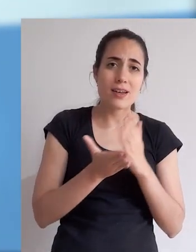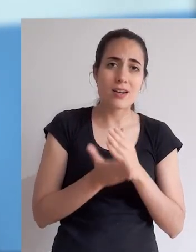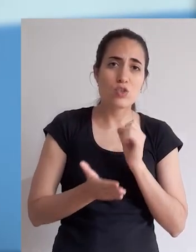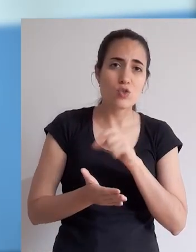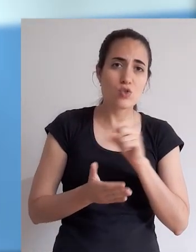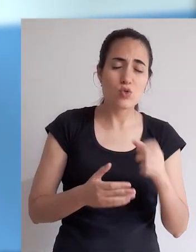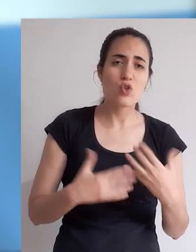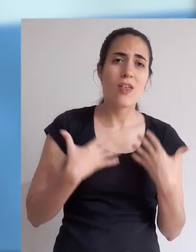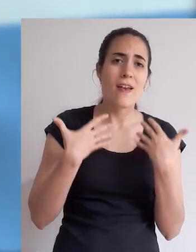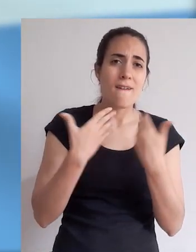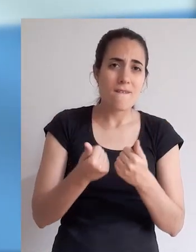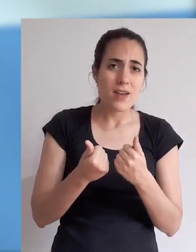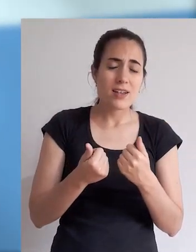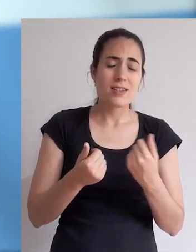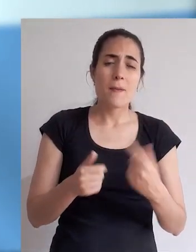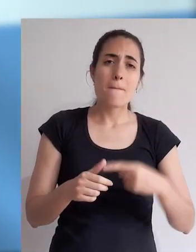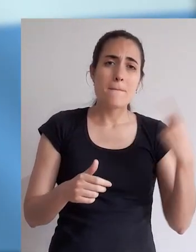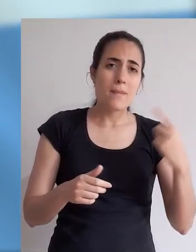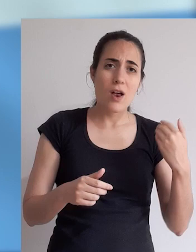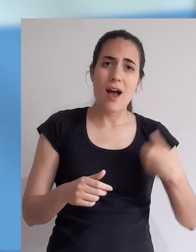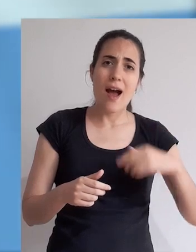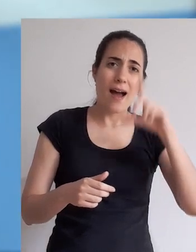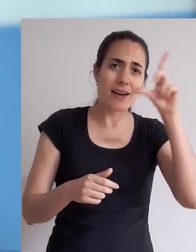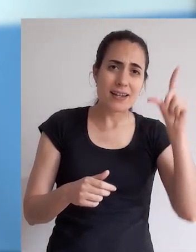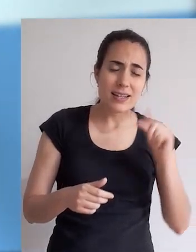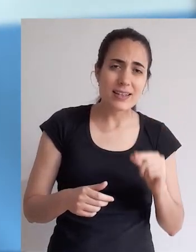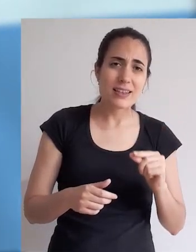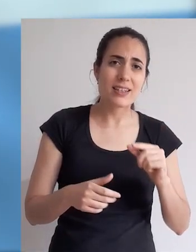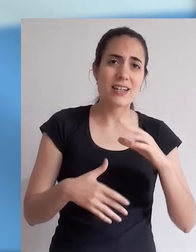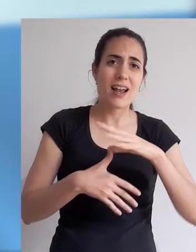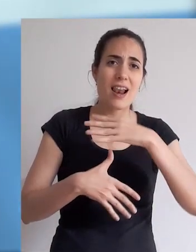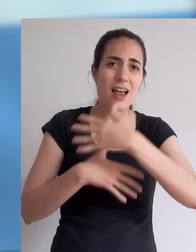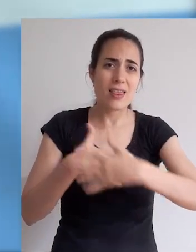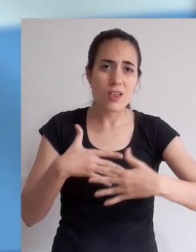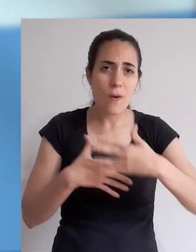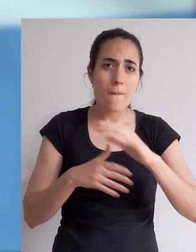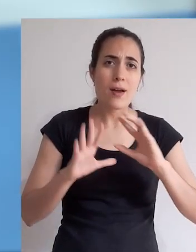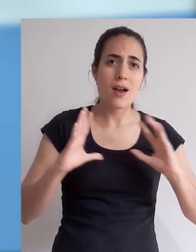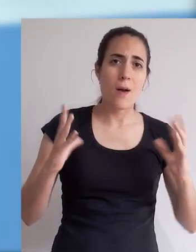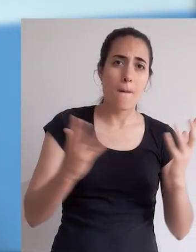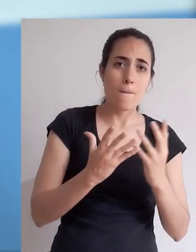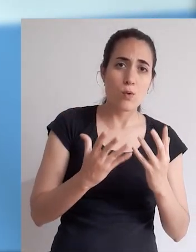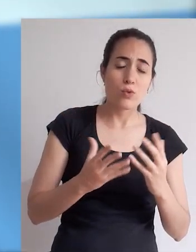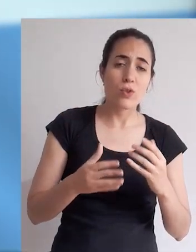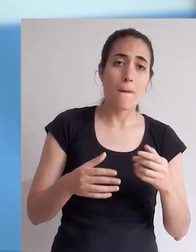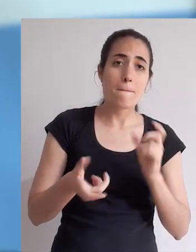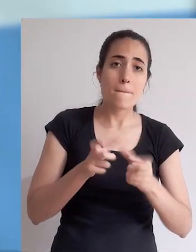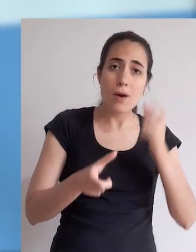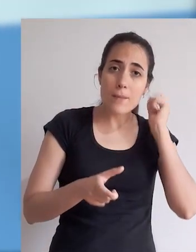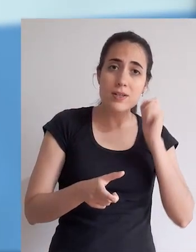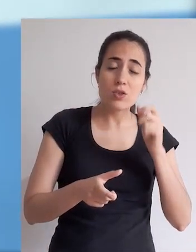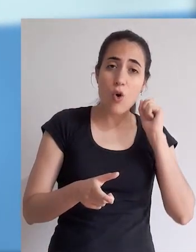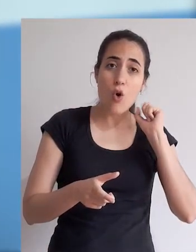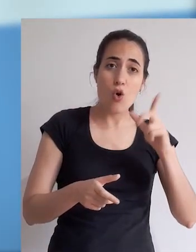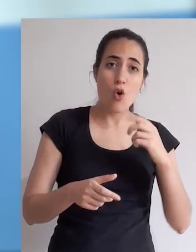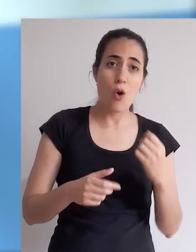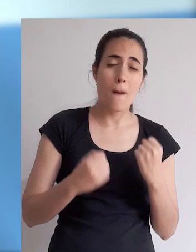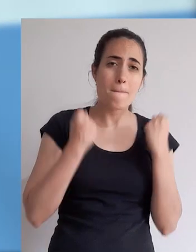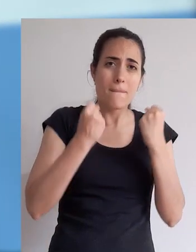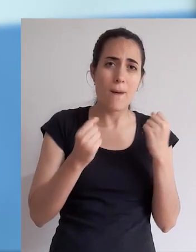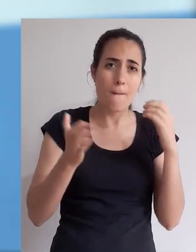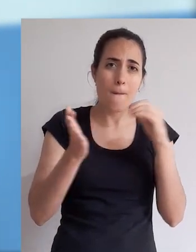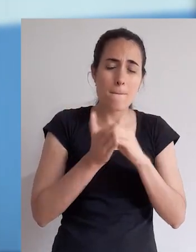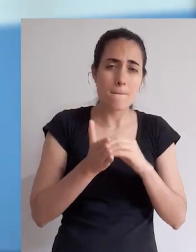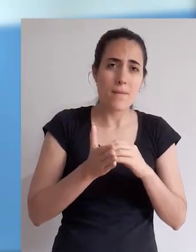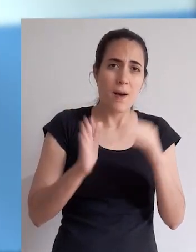con discapacidad. Pionera desde Argentina para Latinoamérica y el mundo. Vivencias victoriosas. Vamos